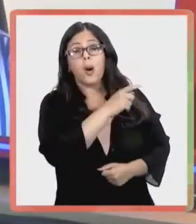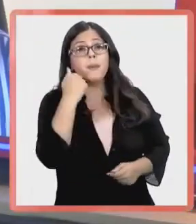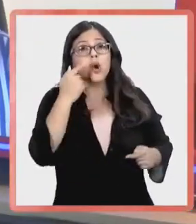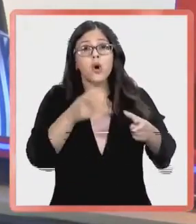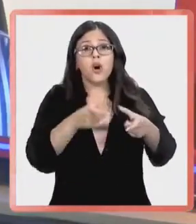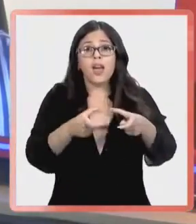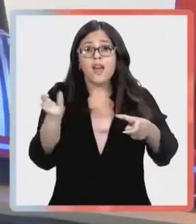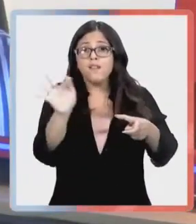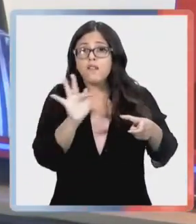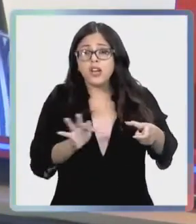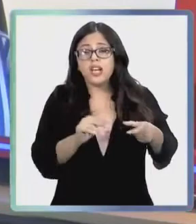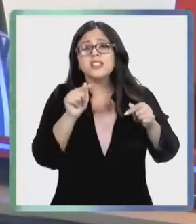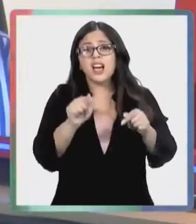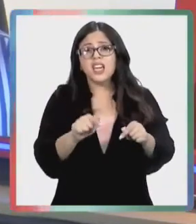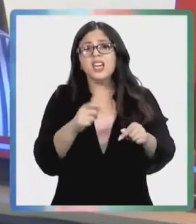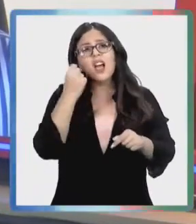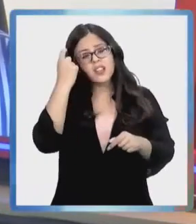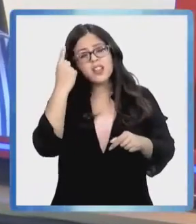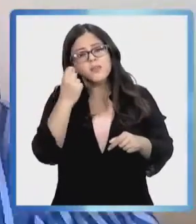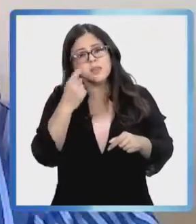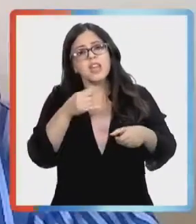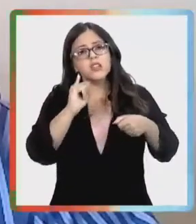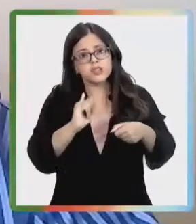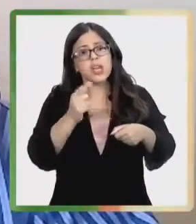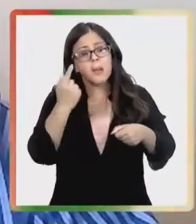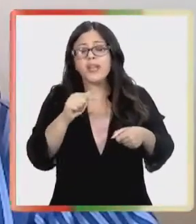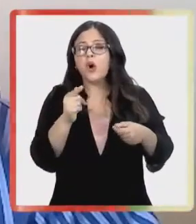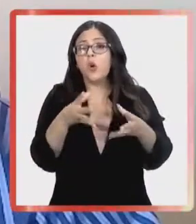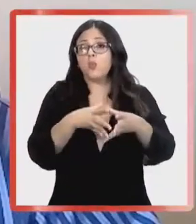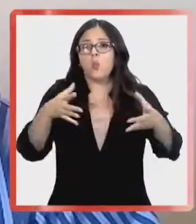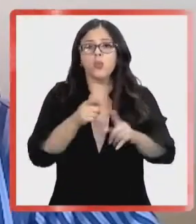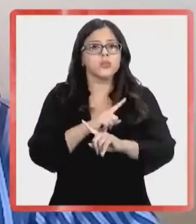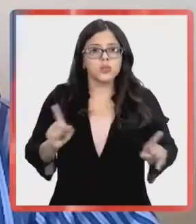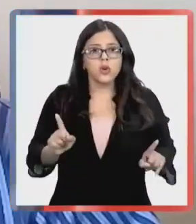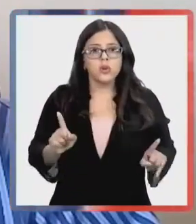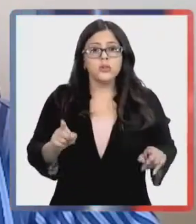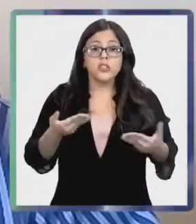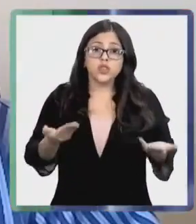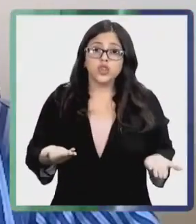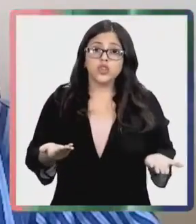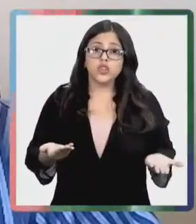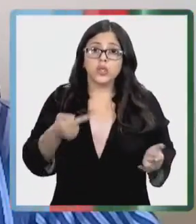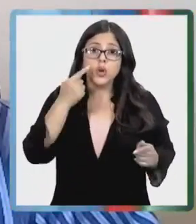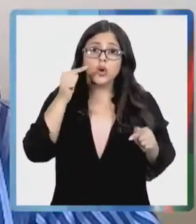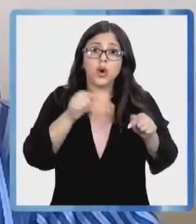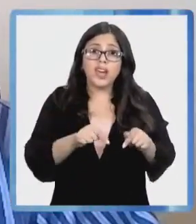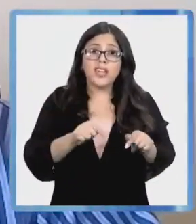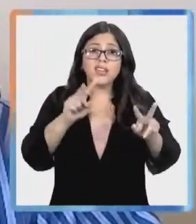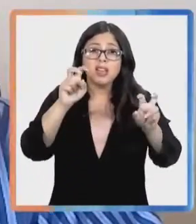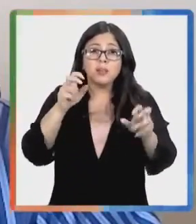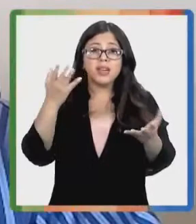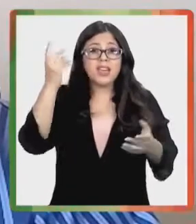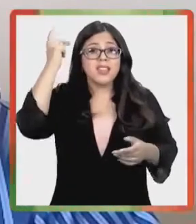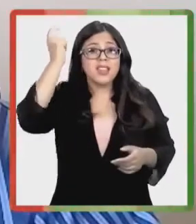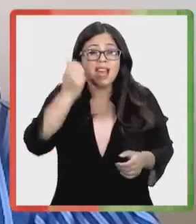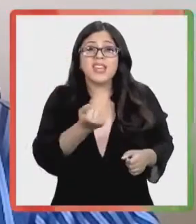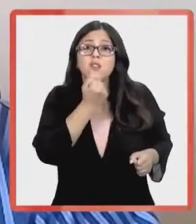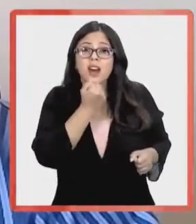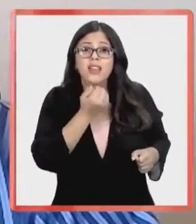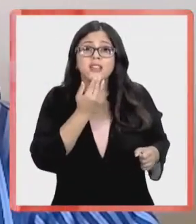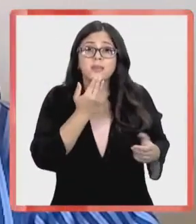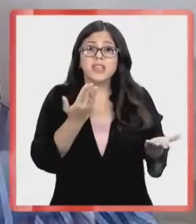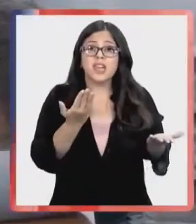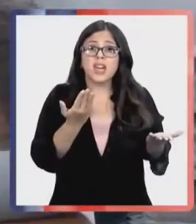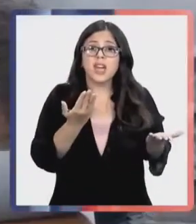En FONASA había un poquito más de comprensión, pero tampoco demasiado. Entonces, esta estigmatización, diría yo, esta